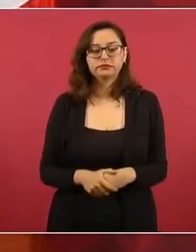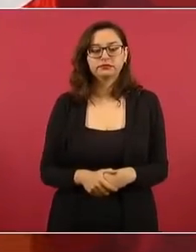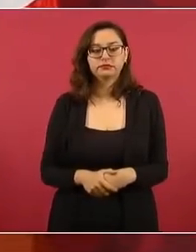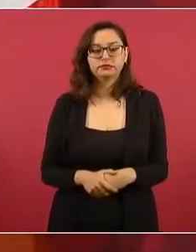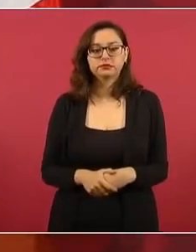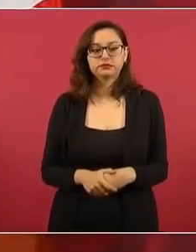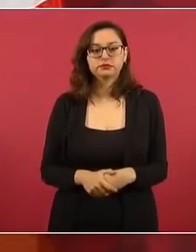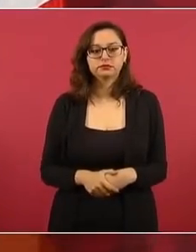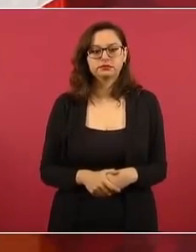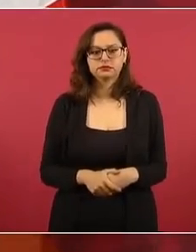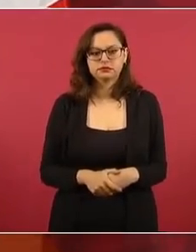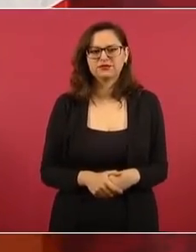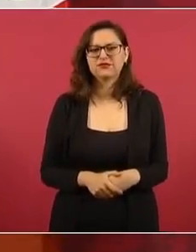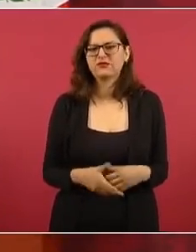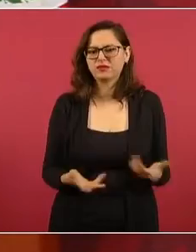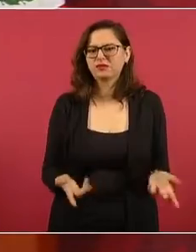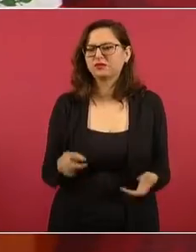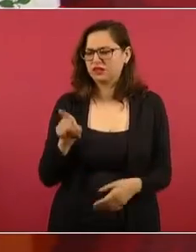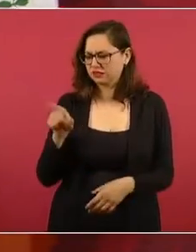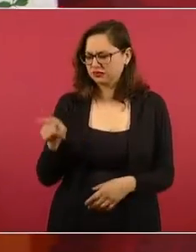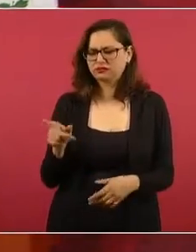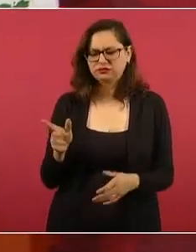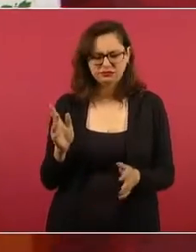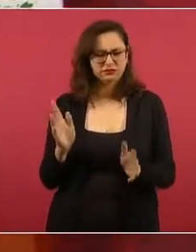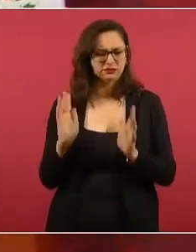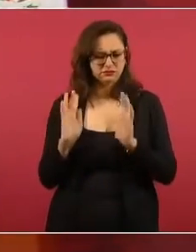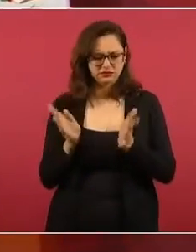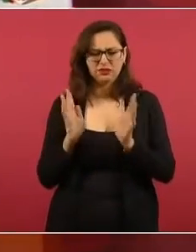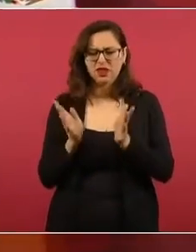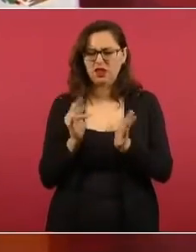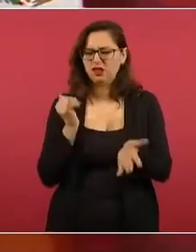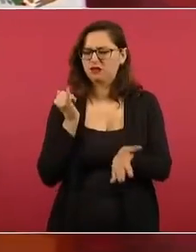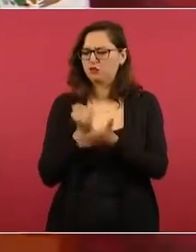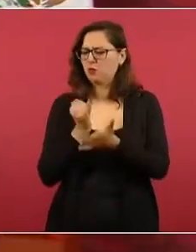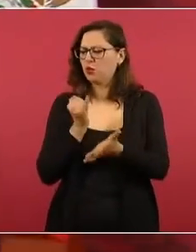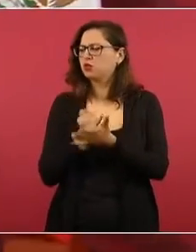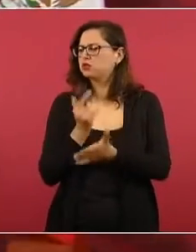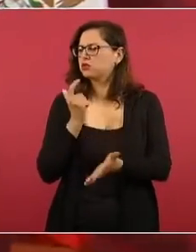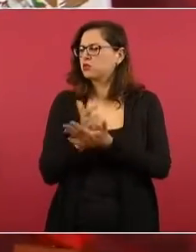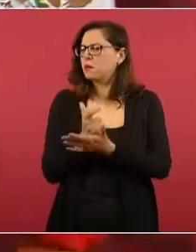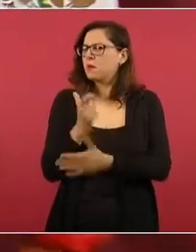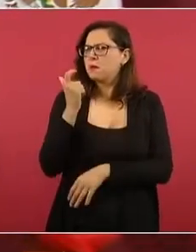Se pagaron impuestos por